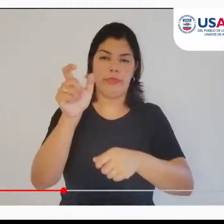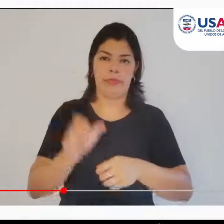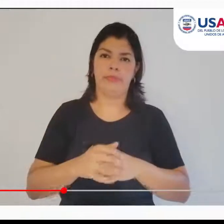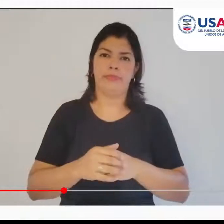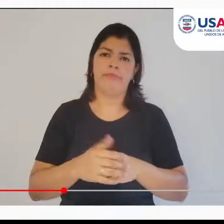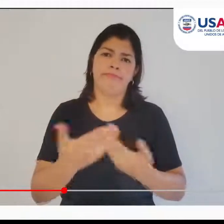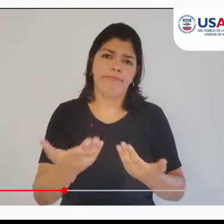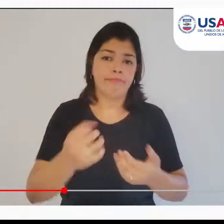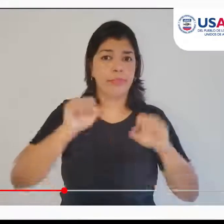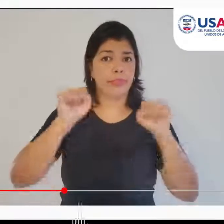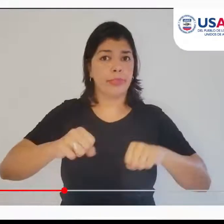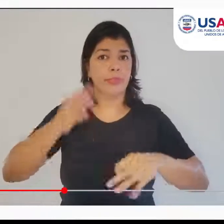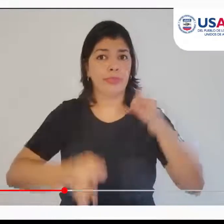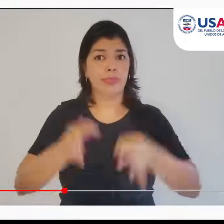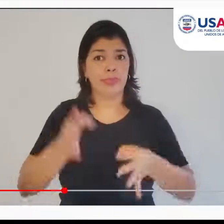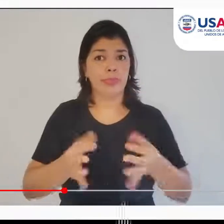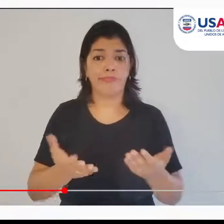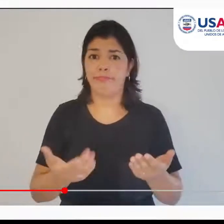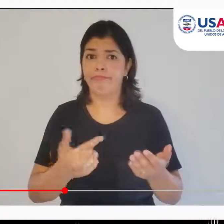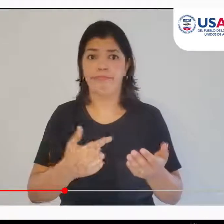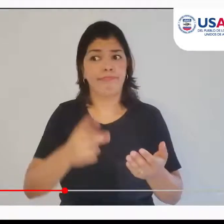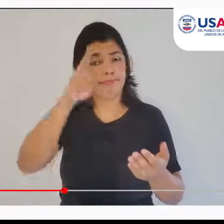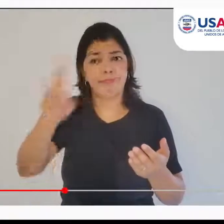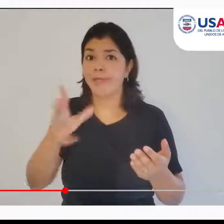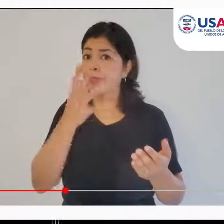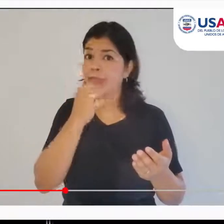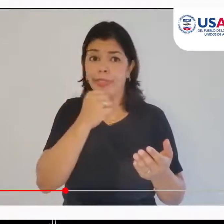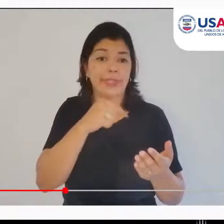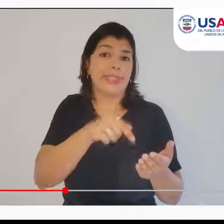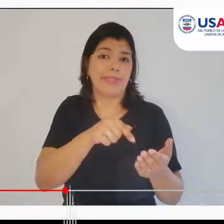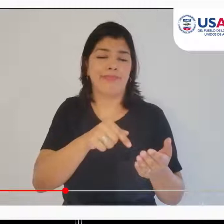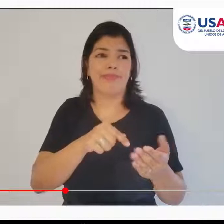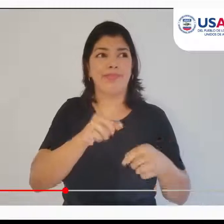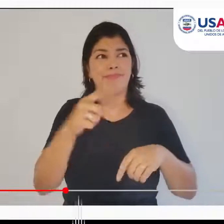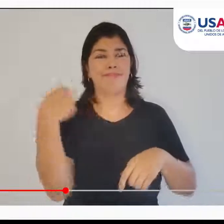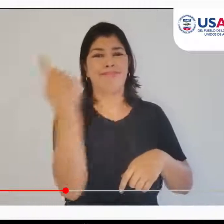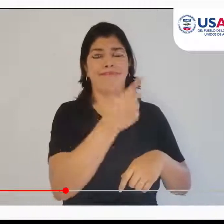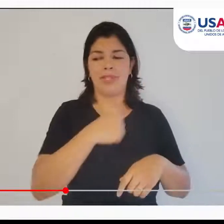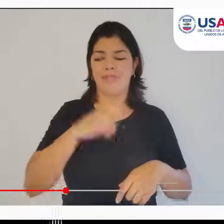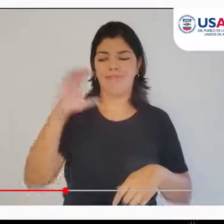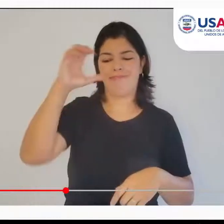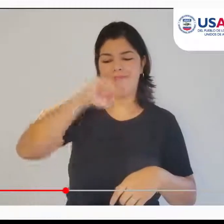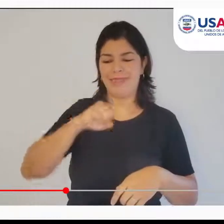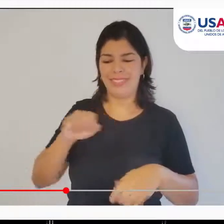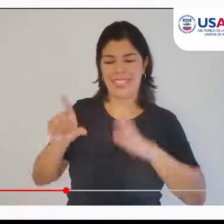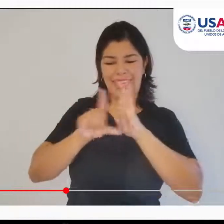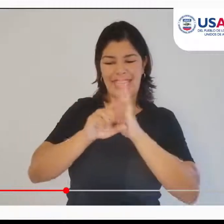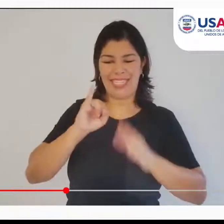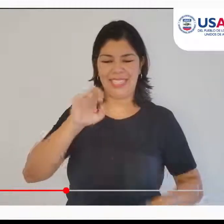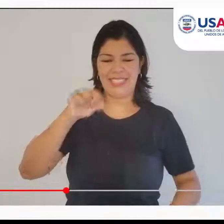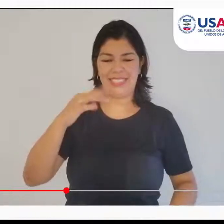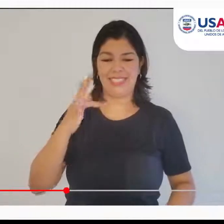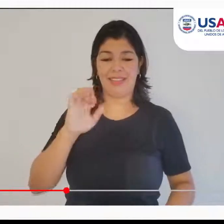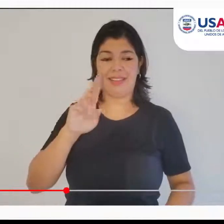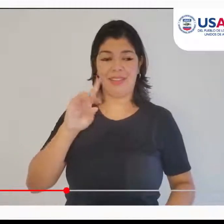ese derecho de acceso a la justicia, y se dieron cuenta que finalmente no cumplía su objetivo o el objetivo con el que